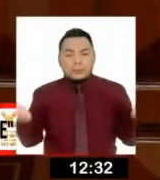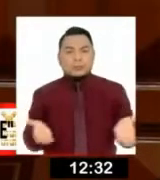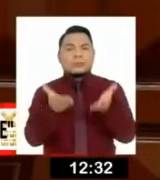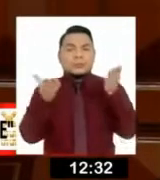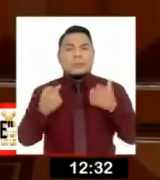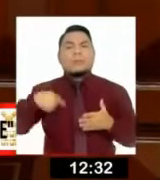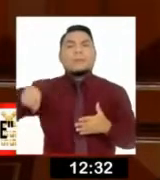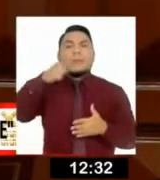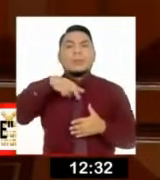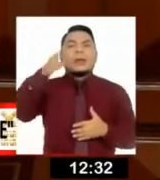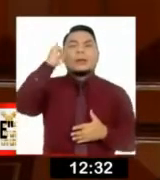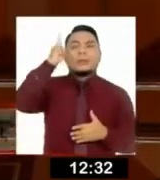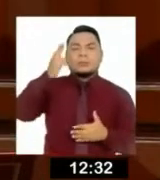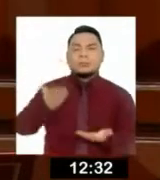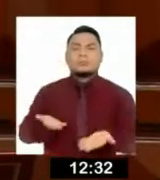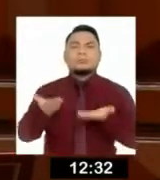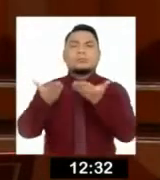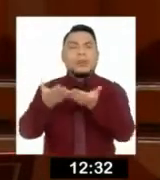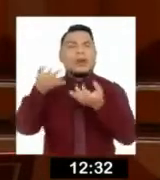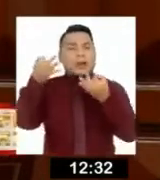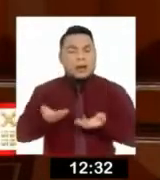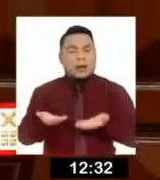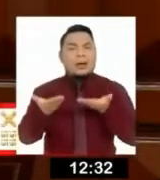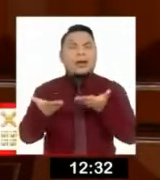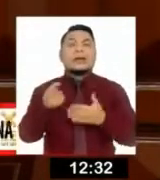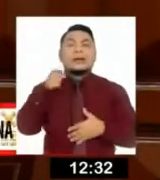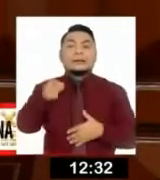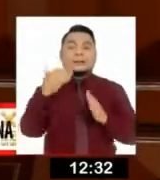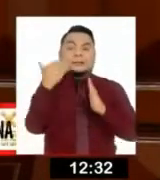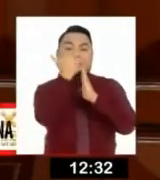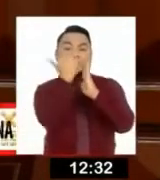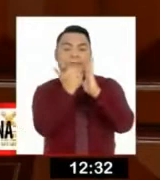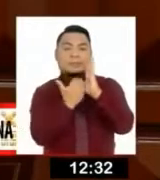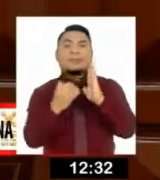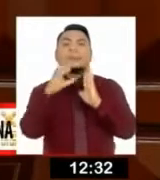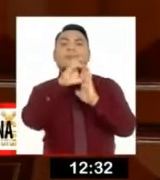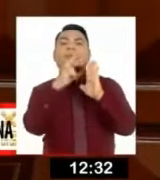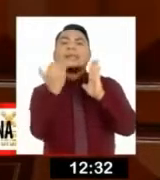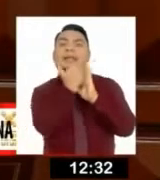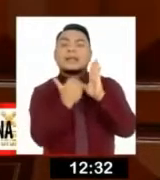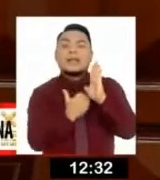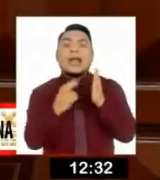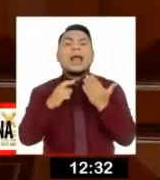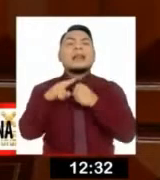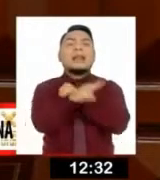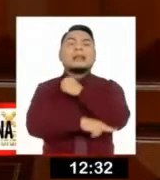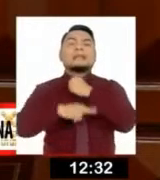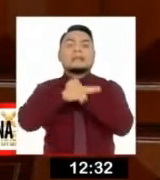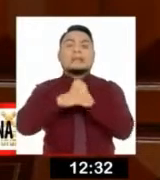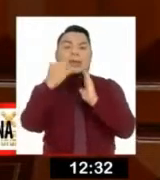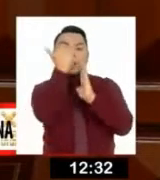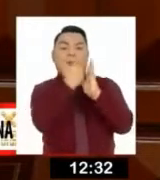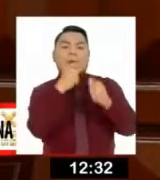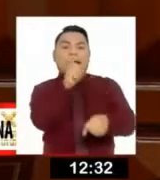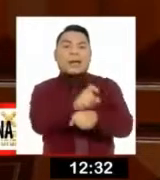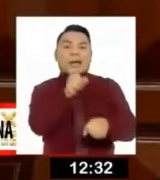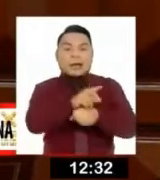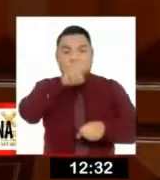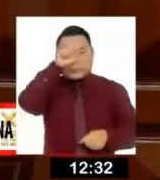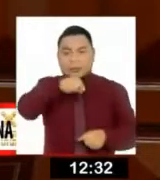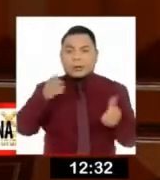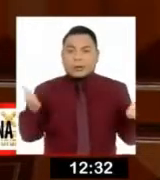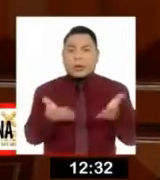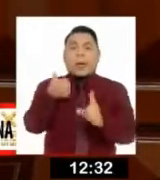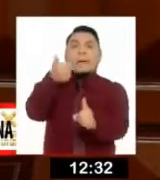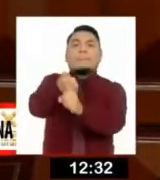desempeño de docentes, garantizar que el currículo nacional y los planes curriculares serán promovidos por los